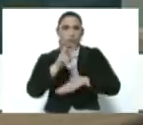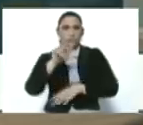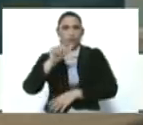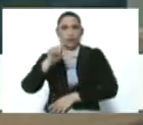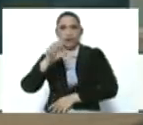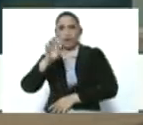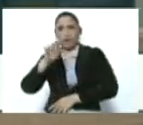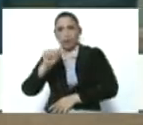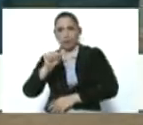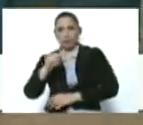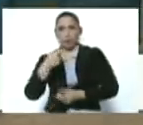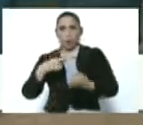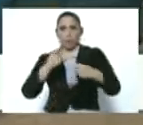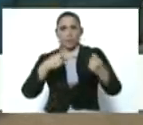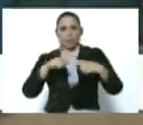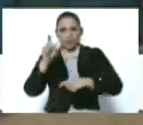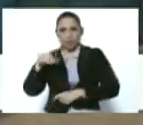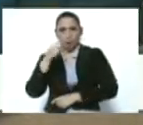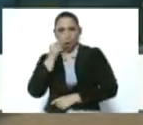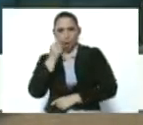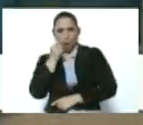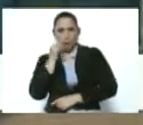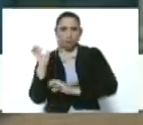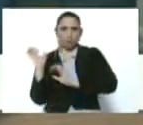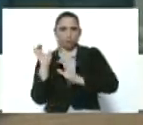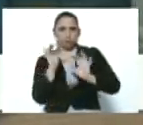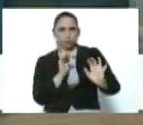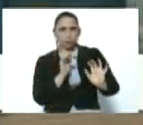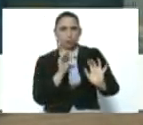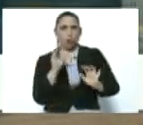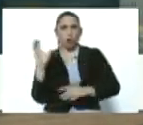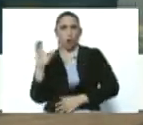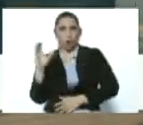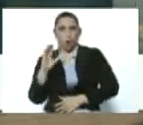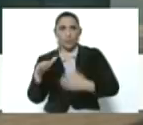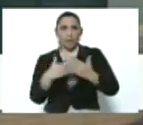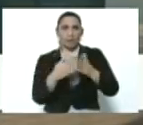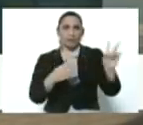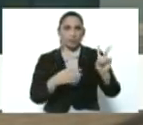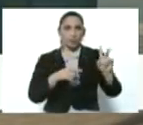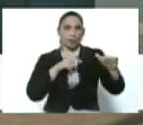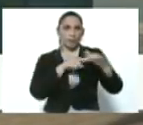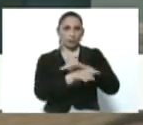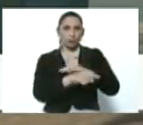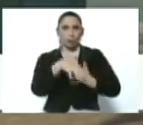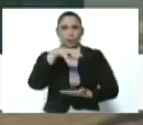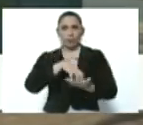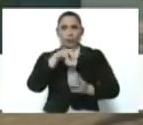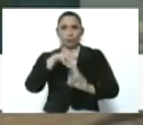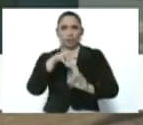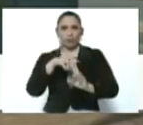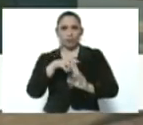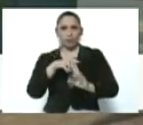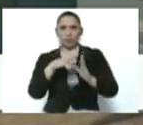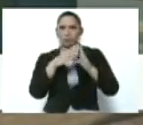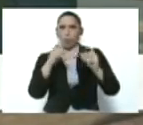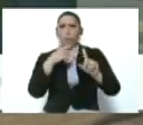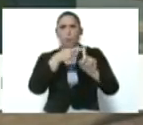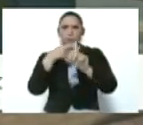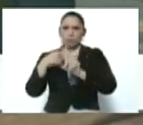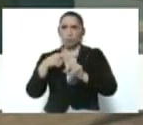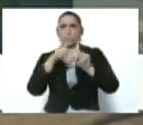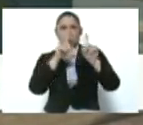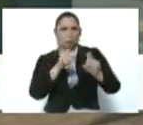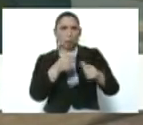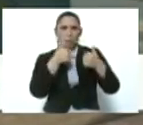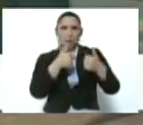luís comerciante procedente de medellín paso por el estado táchira pasó toda la prueba y al llegar a